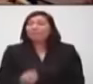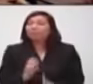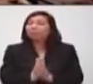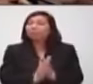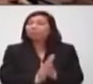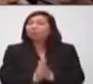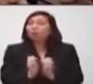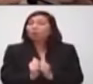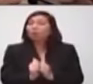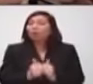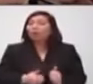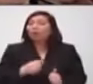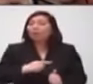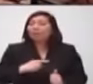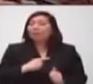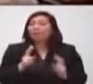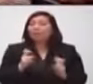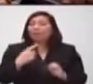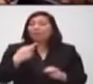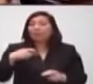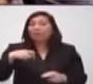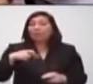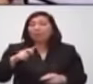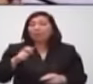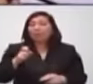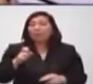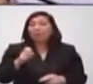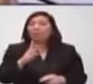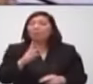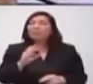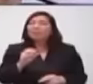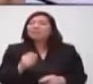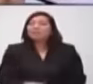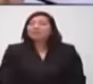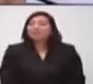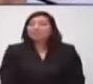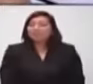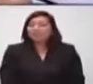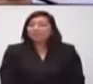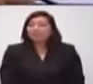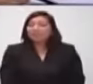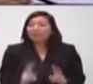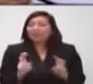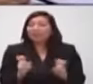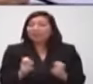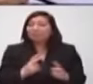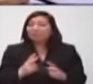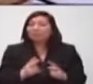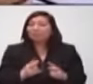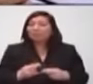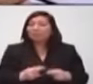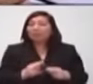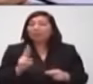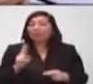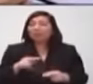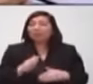para beneficiarse con autoridades en el tema de Petrobras. La pregunta va, señor Castañeda, por el tema de Vía Parque Rímac,